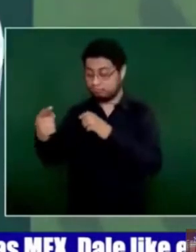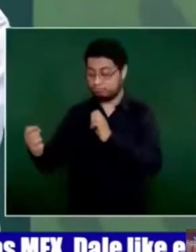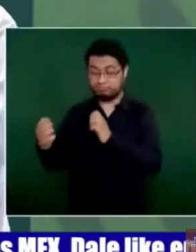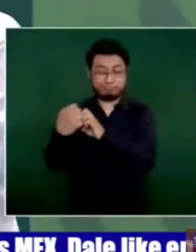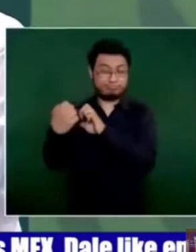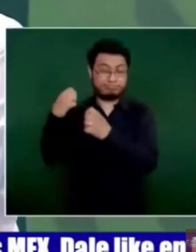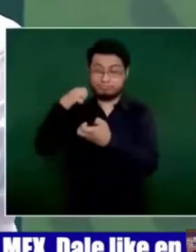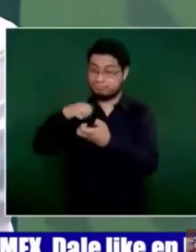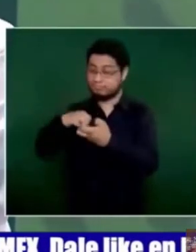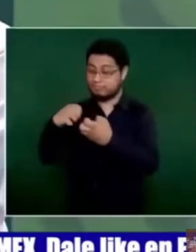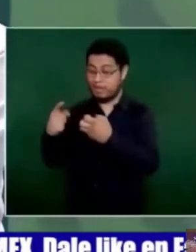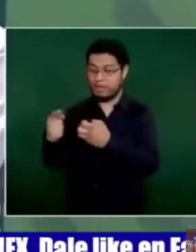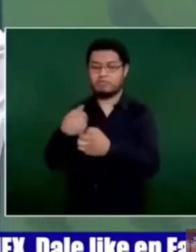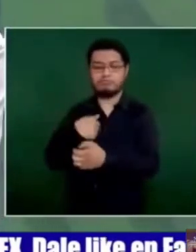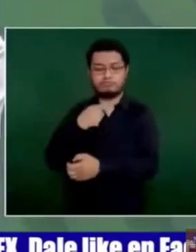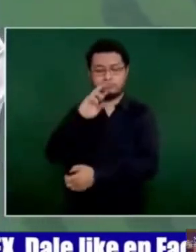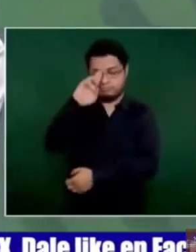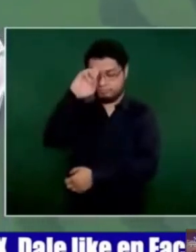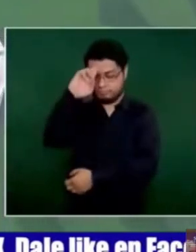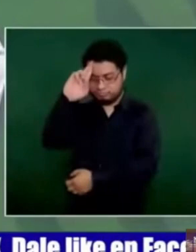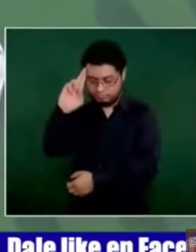Juárez decía,